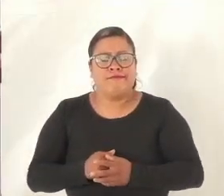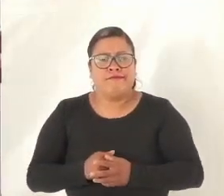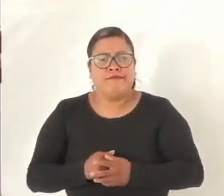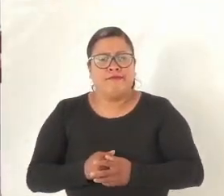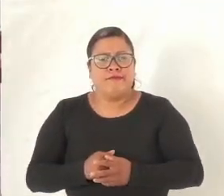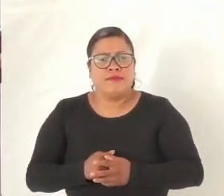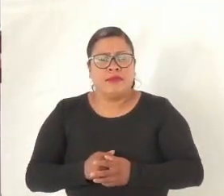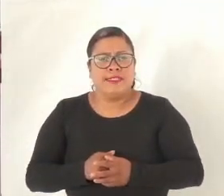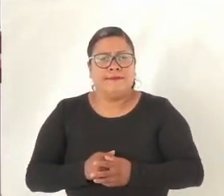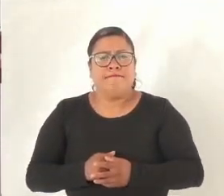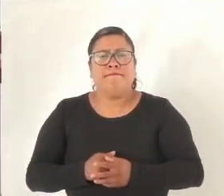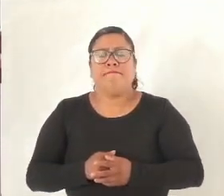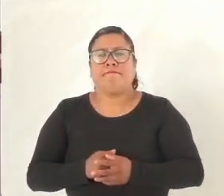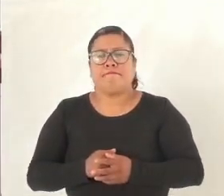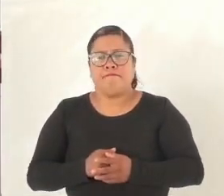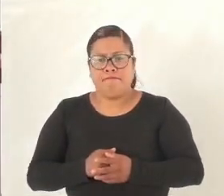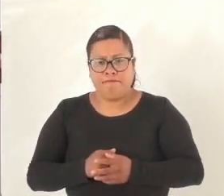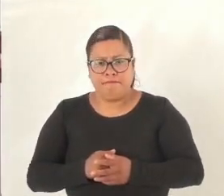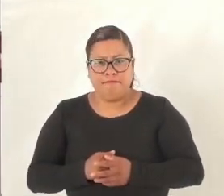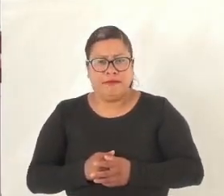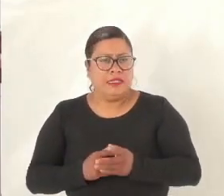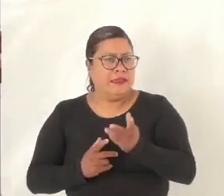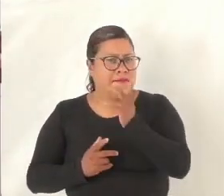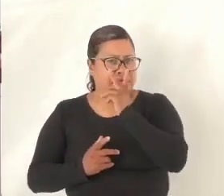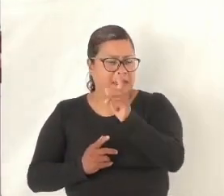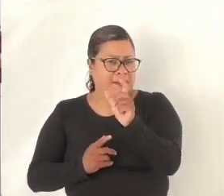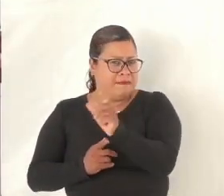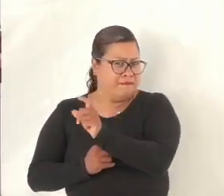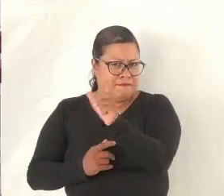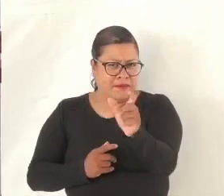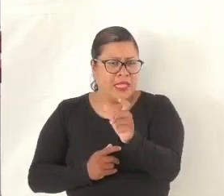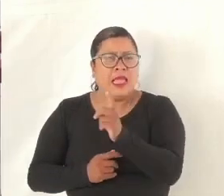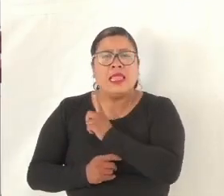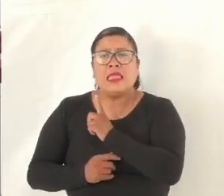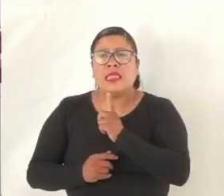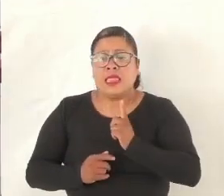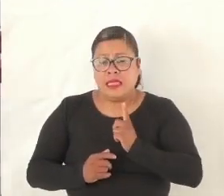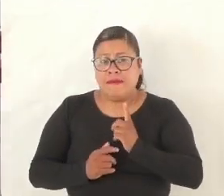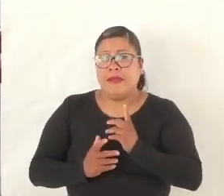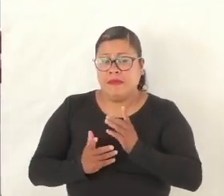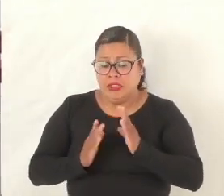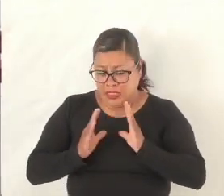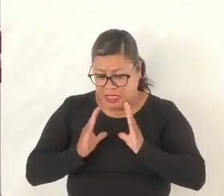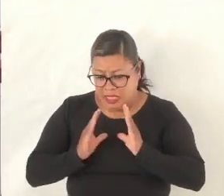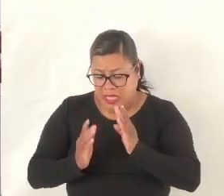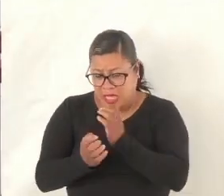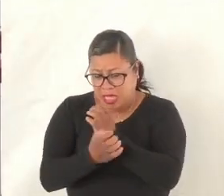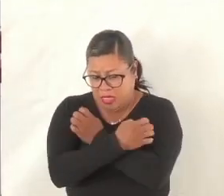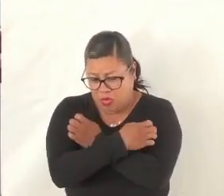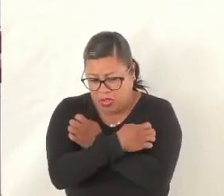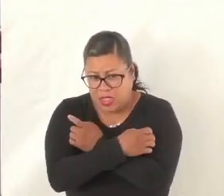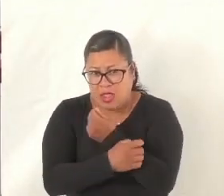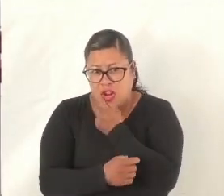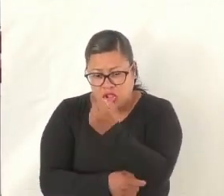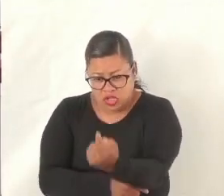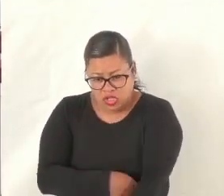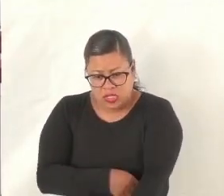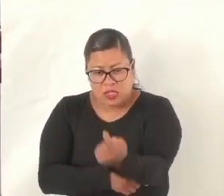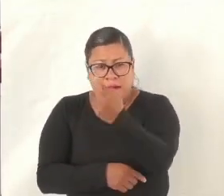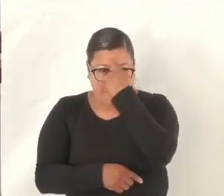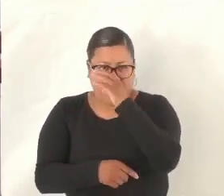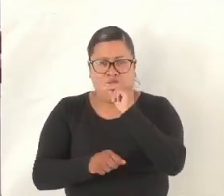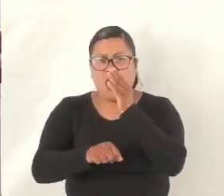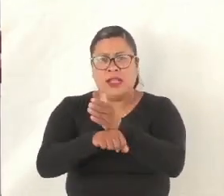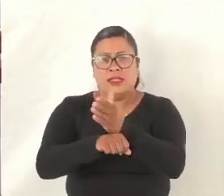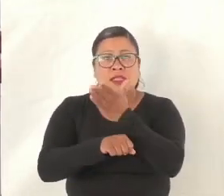hay algo que o una frase que existe de que debemos educar a los niños para no castigar a los hombres y en